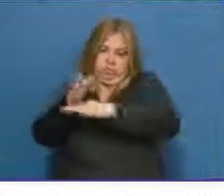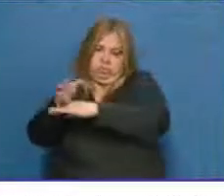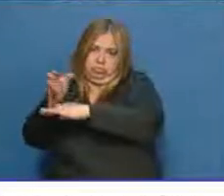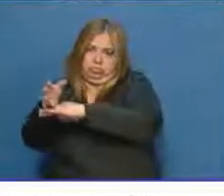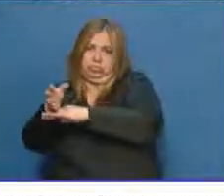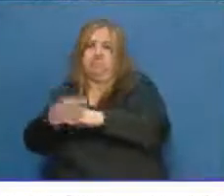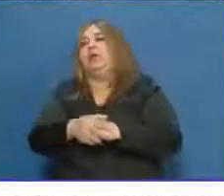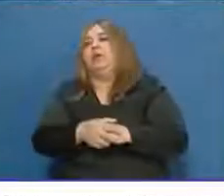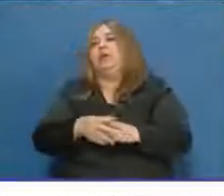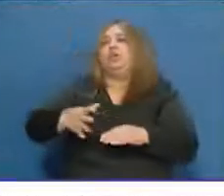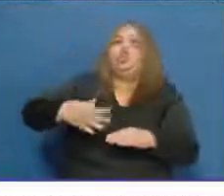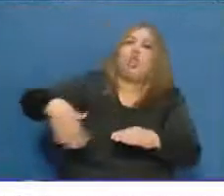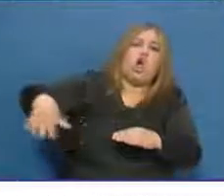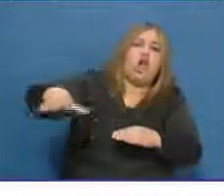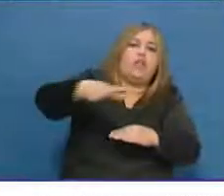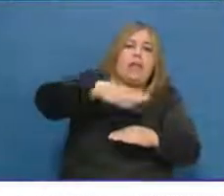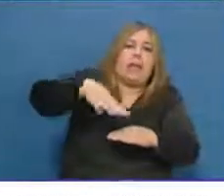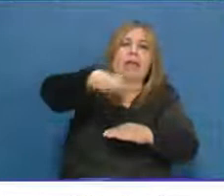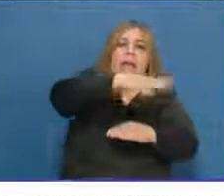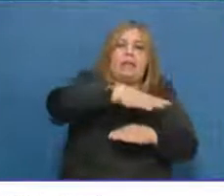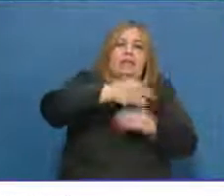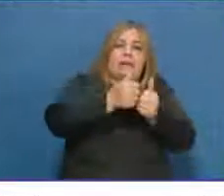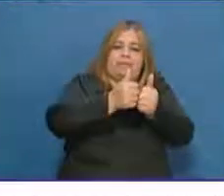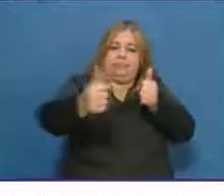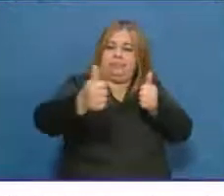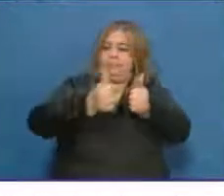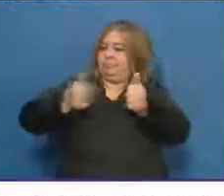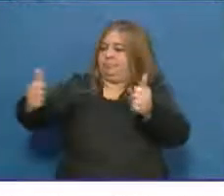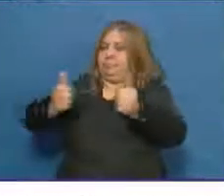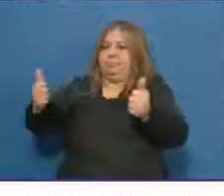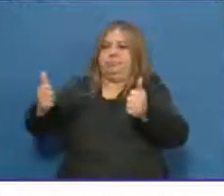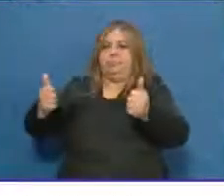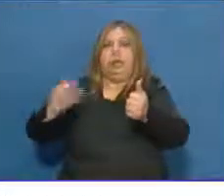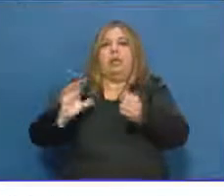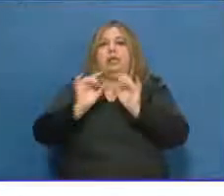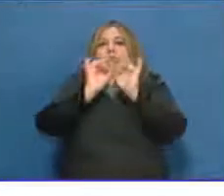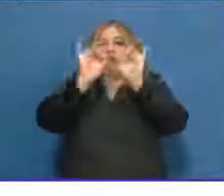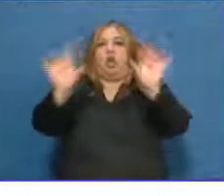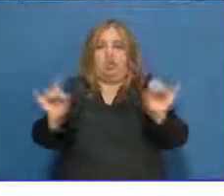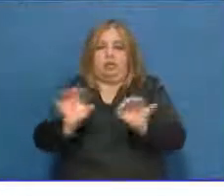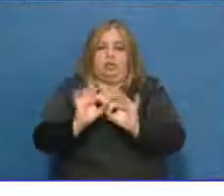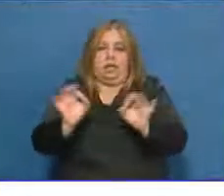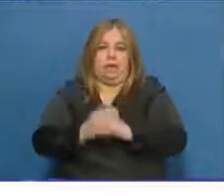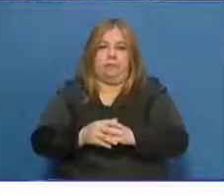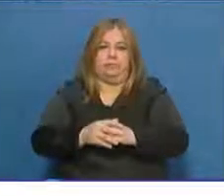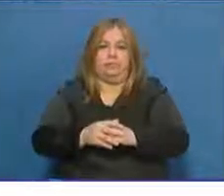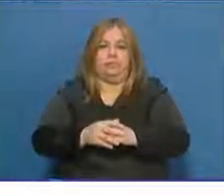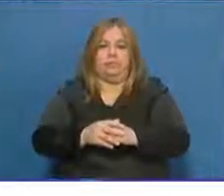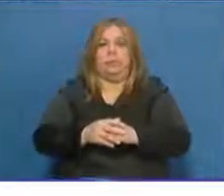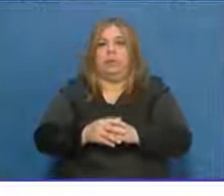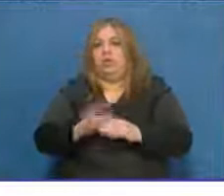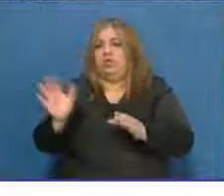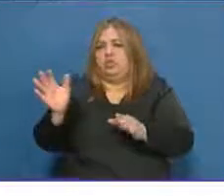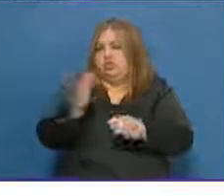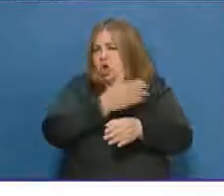han establecido las medidas de distanciamiento social necesarias para asegurar que no haya un contagio. Eso a lo largo de toda la aerostación.